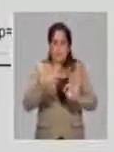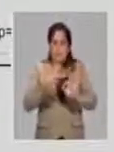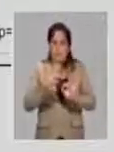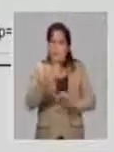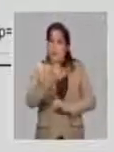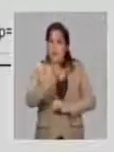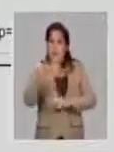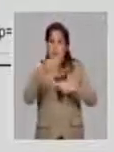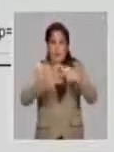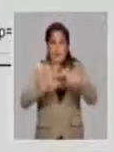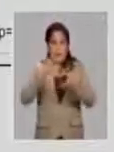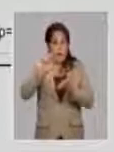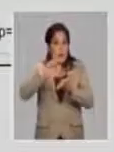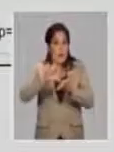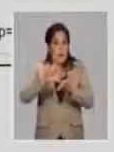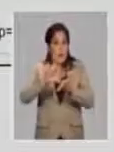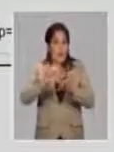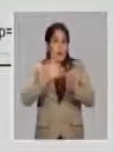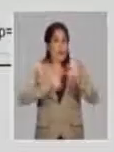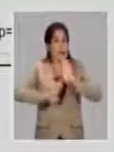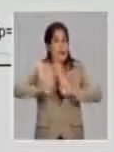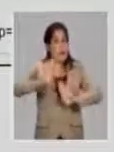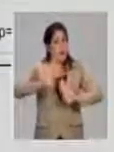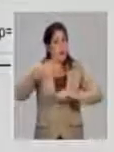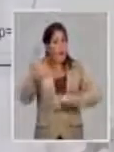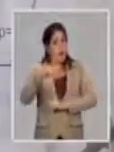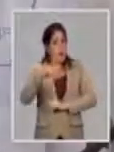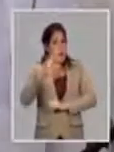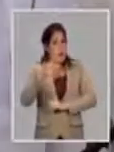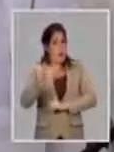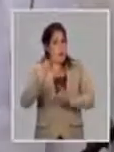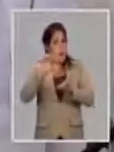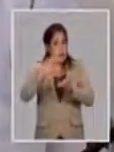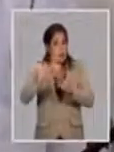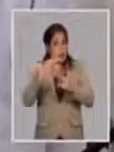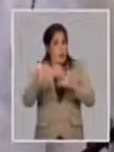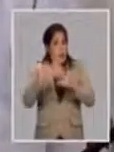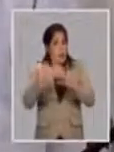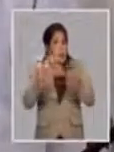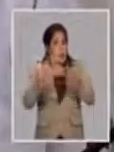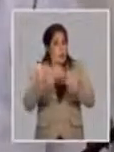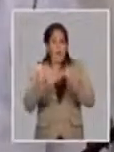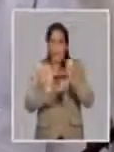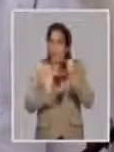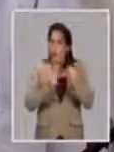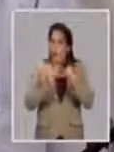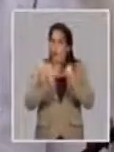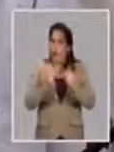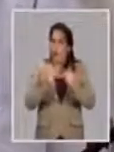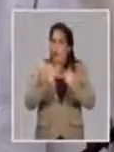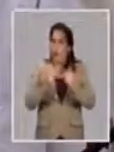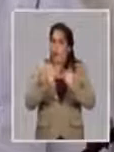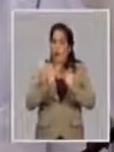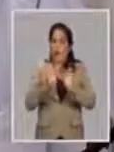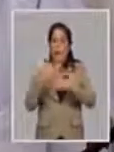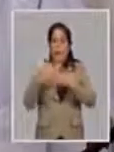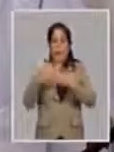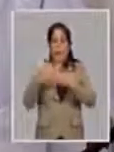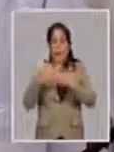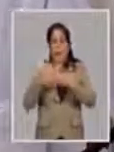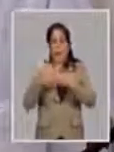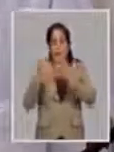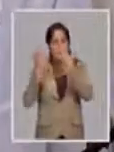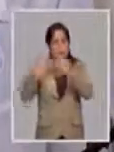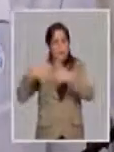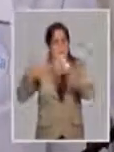Estas determinaciones también se hicieron en el Centro de Inmunoensayo, que realmente consideramos que es una fortaleza de nuestra empresa, o